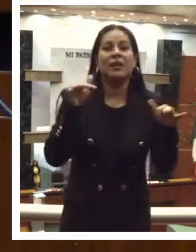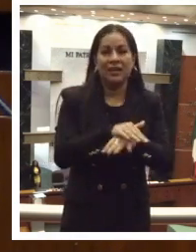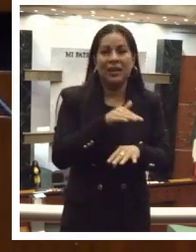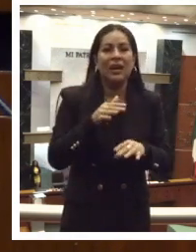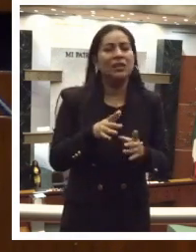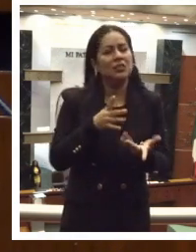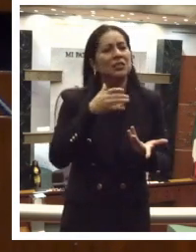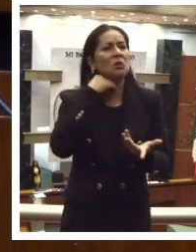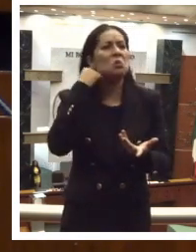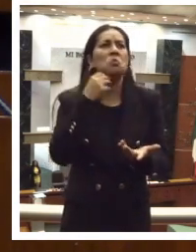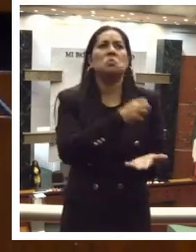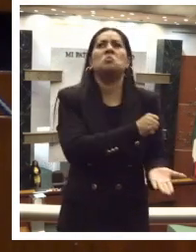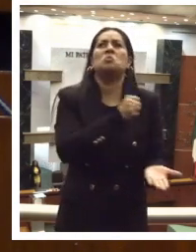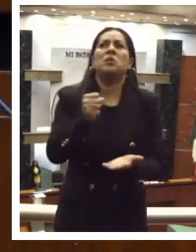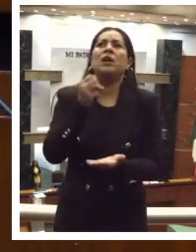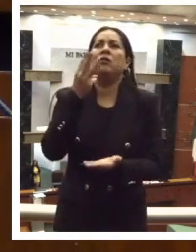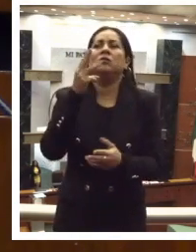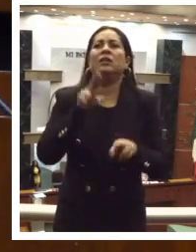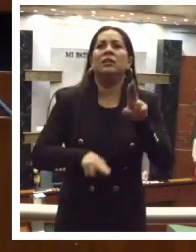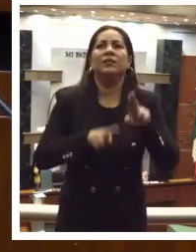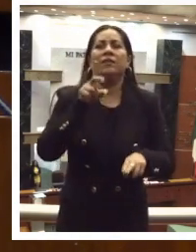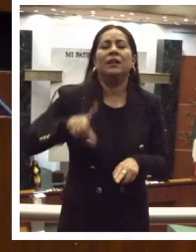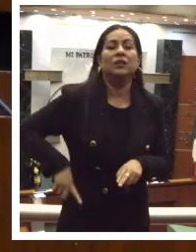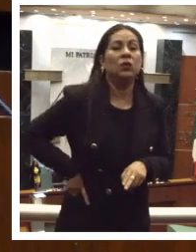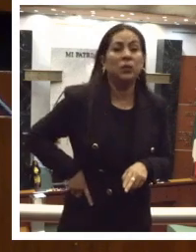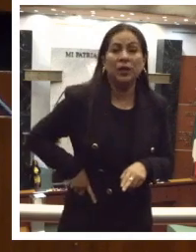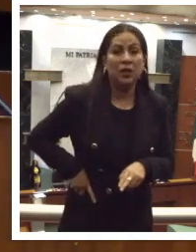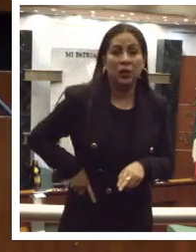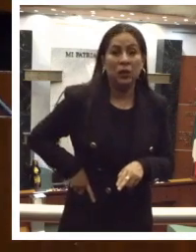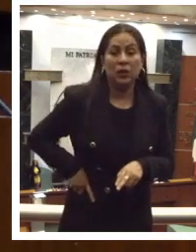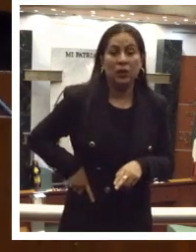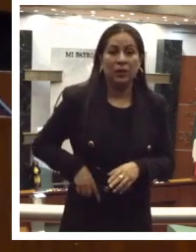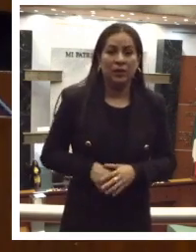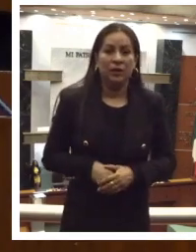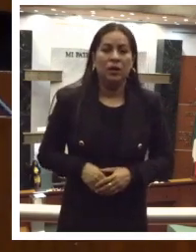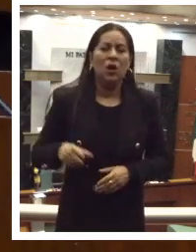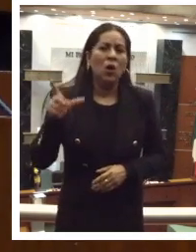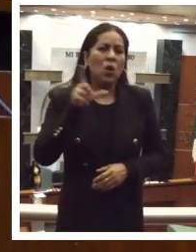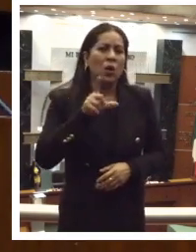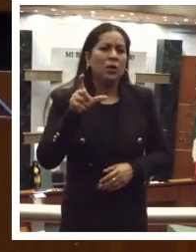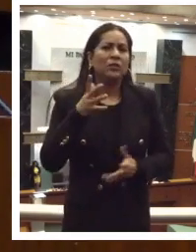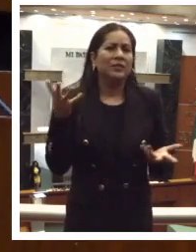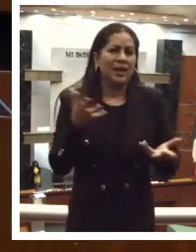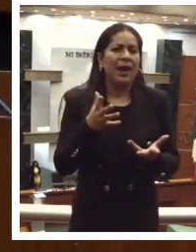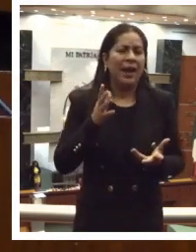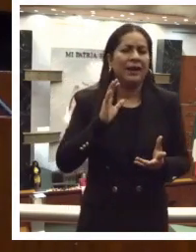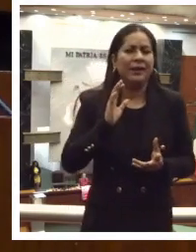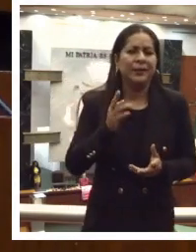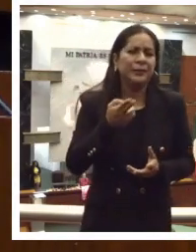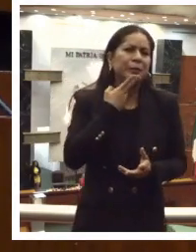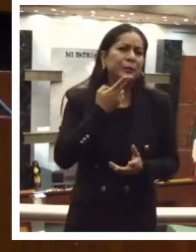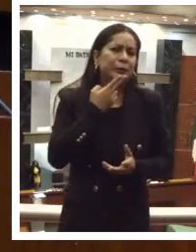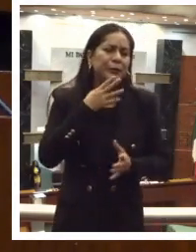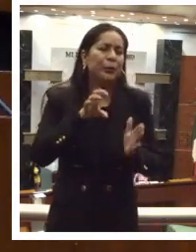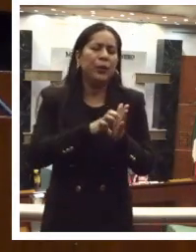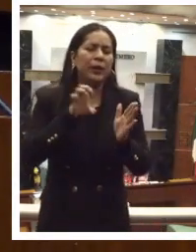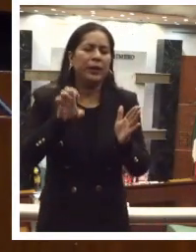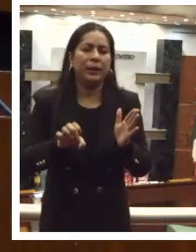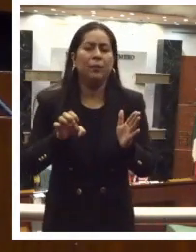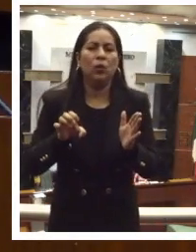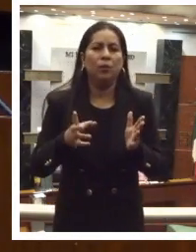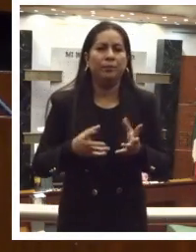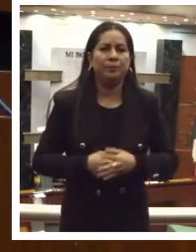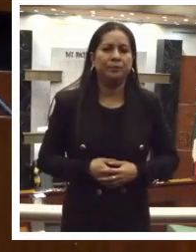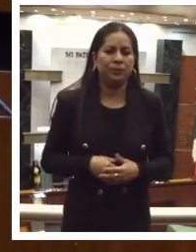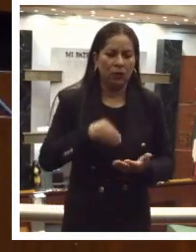genera un impacto presupuestal en los 3 niveles de gobierno cuando se lleve a cabo su aplicación. Por ejemplo, con